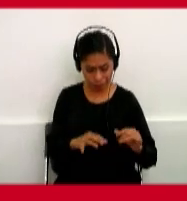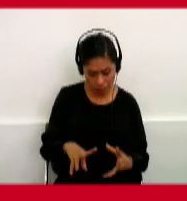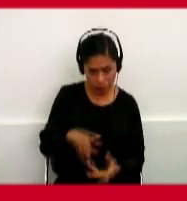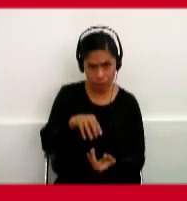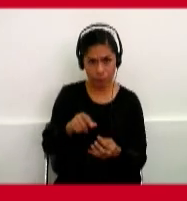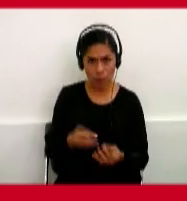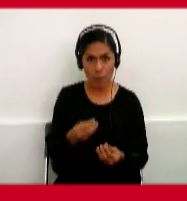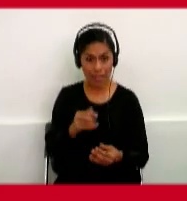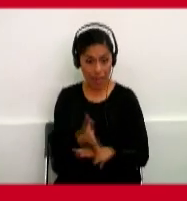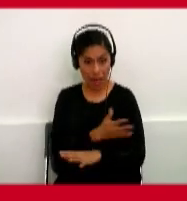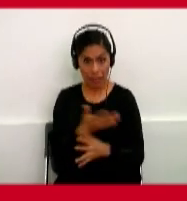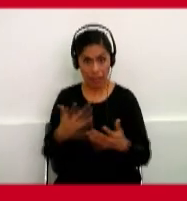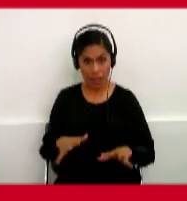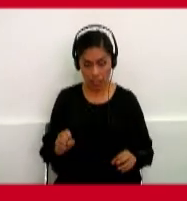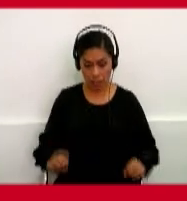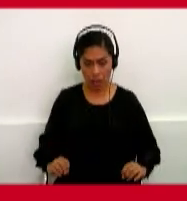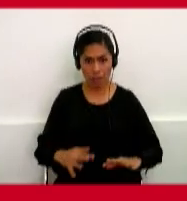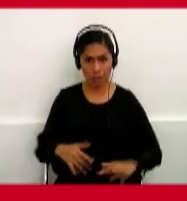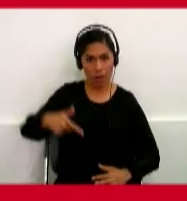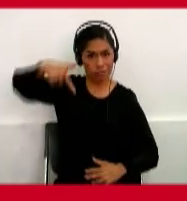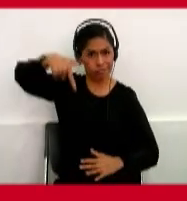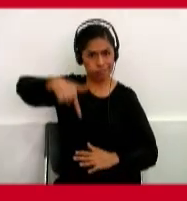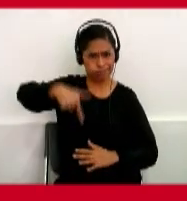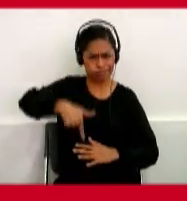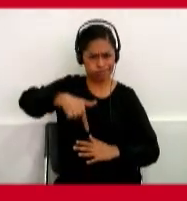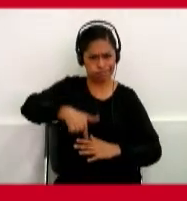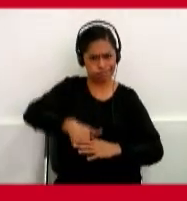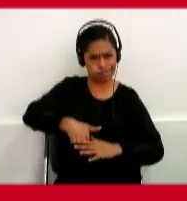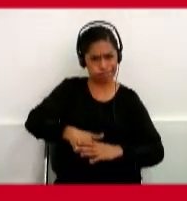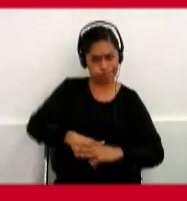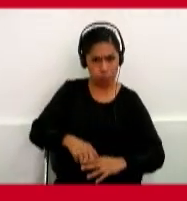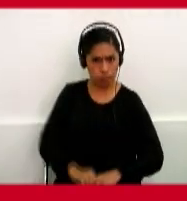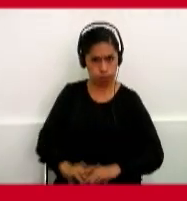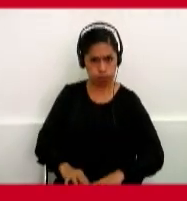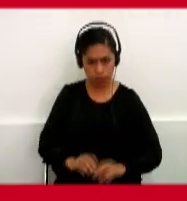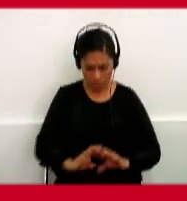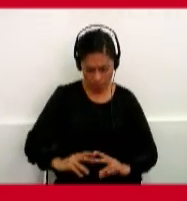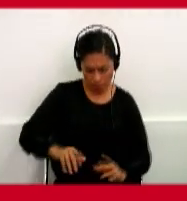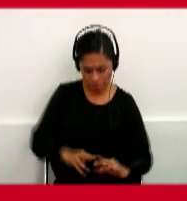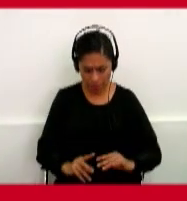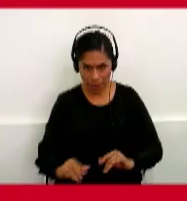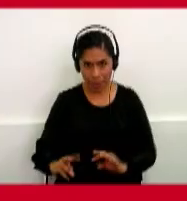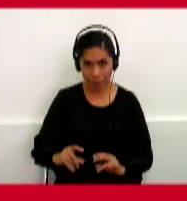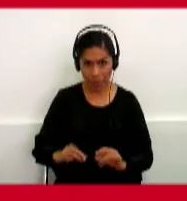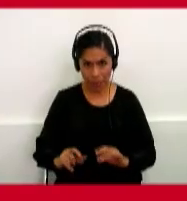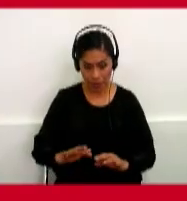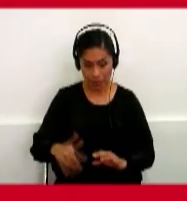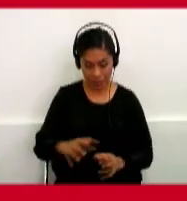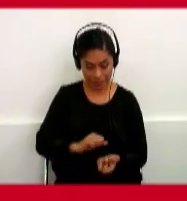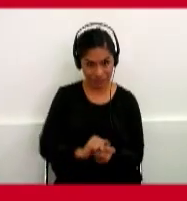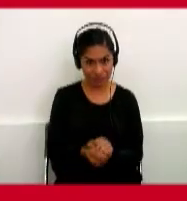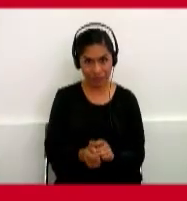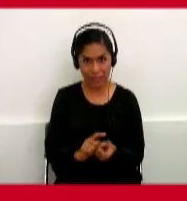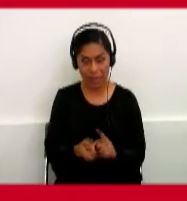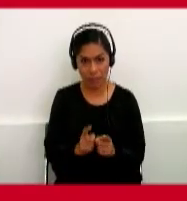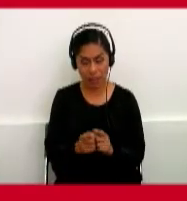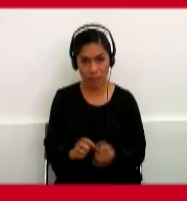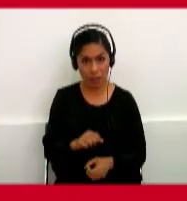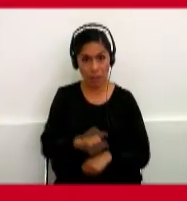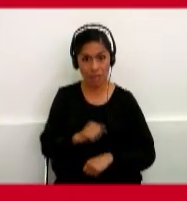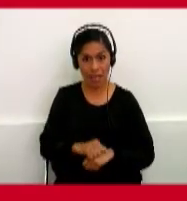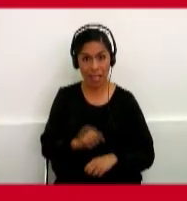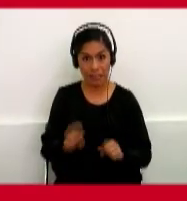perforación y voladura, a diferencia de los block caving, ¿no? Que requieren prácticamente un inicio de un undercut y continúan con la extracción continua. No, aquí